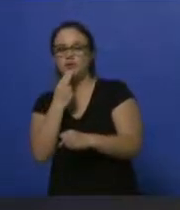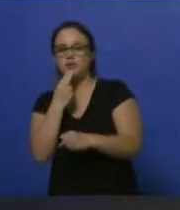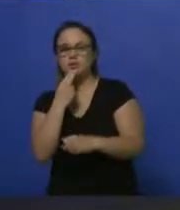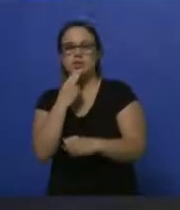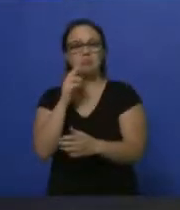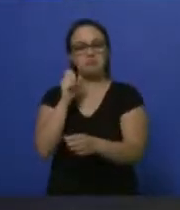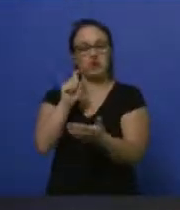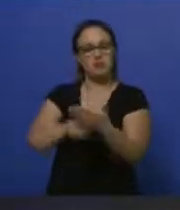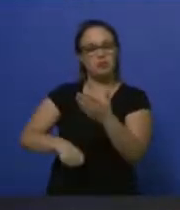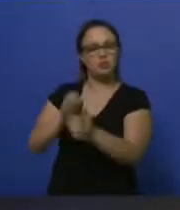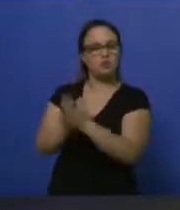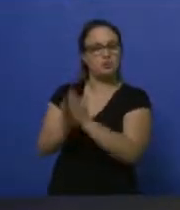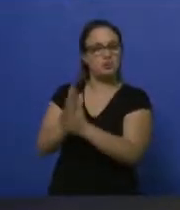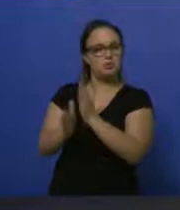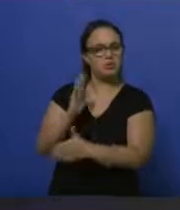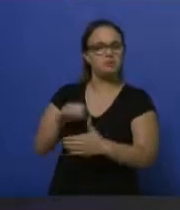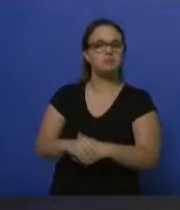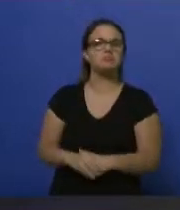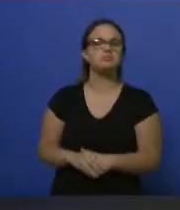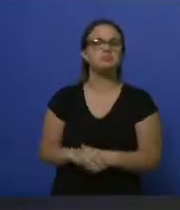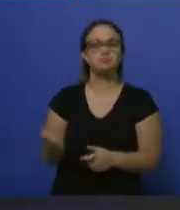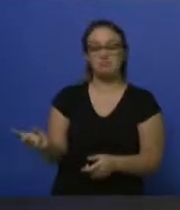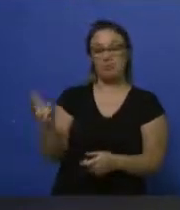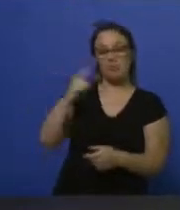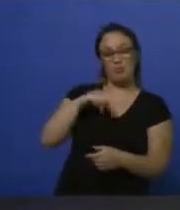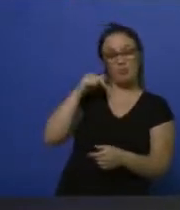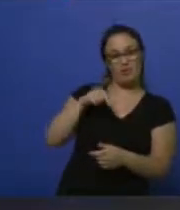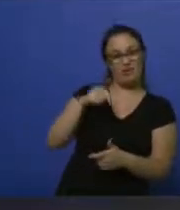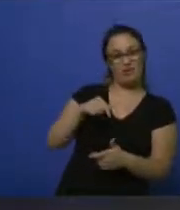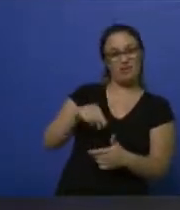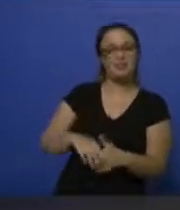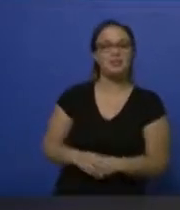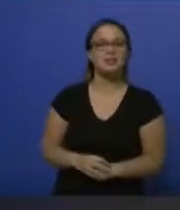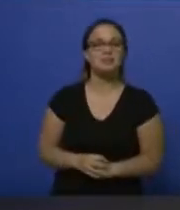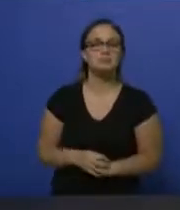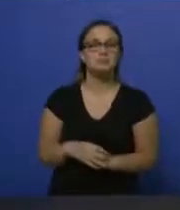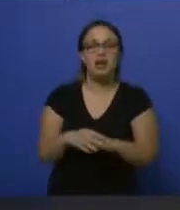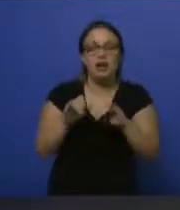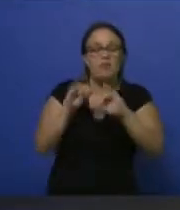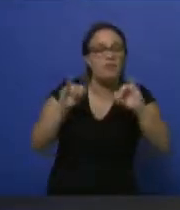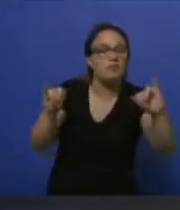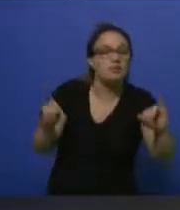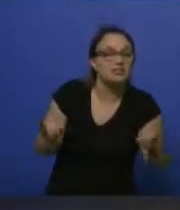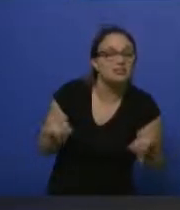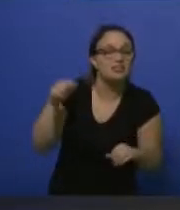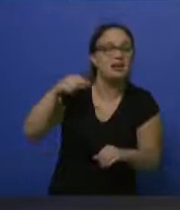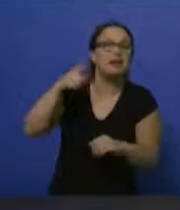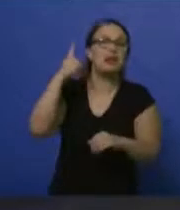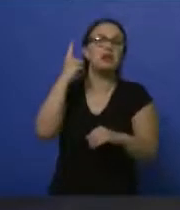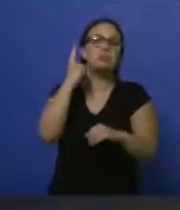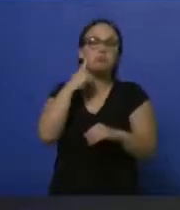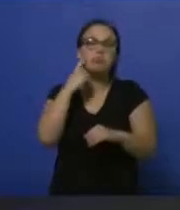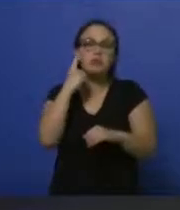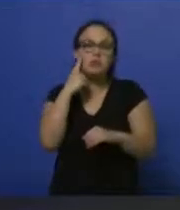Bueno, volvimos, los dos estábamos revisando los titulares, mirando algo de información, porque siempre algo llega a último momento. Estamos en vivo, estamos en